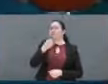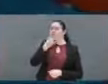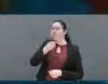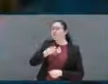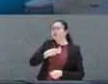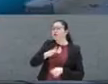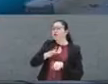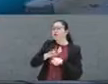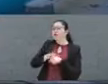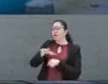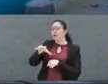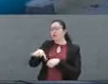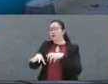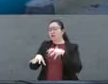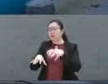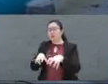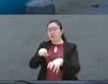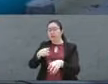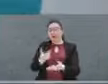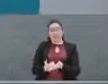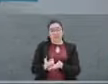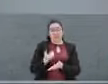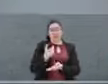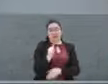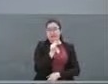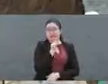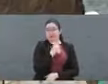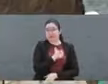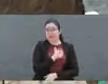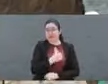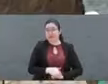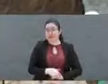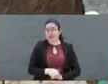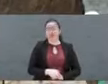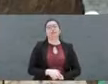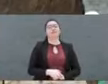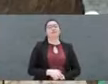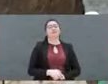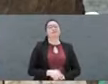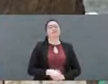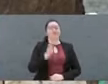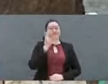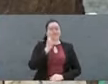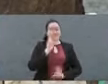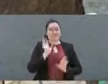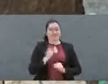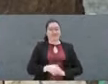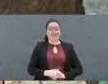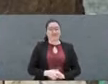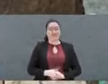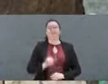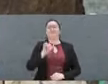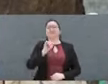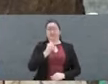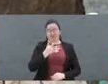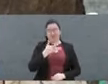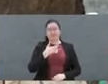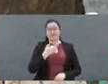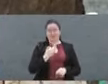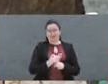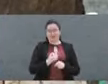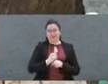sectores son los que no están queriendo pagarles. A ver, Sí se ha hecho una